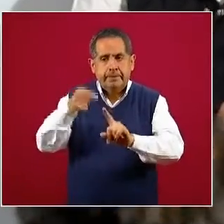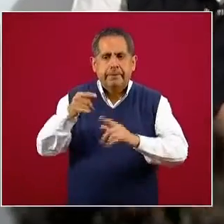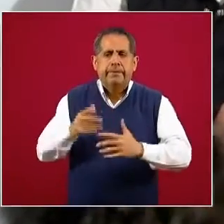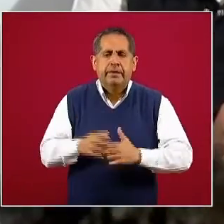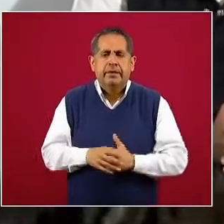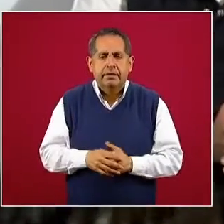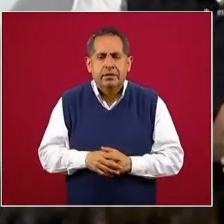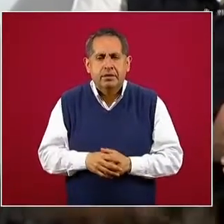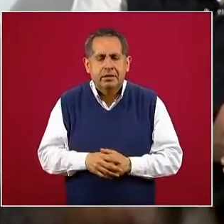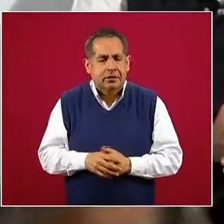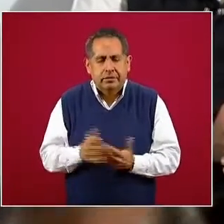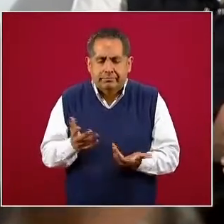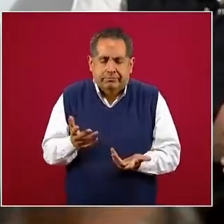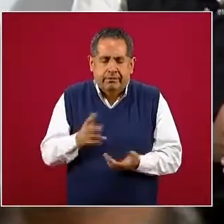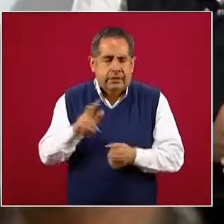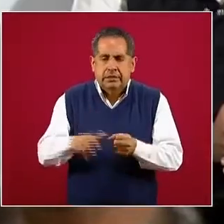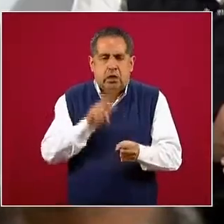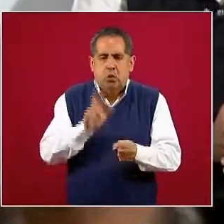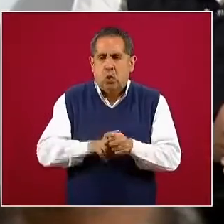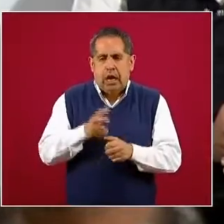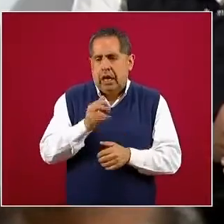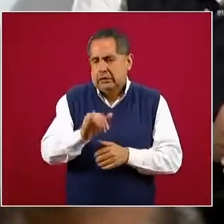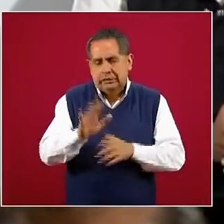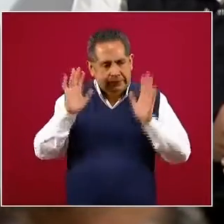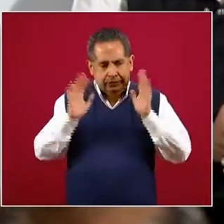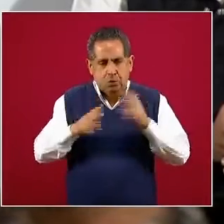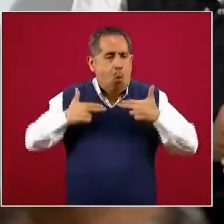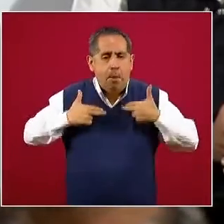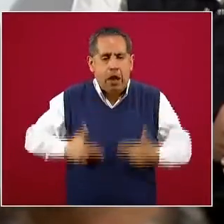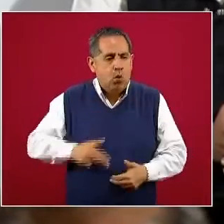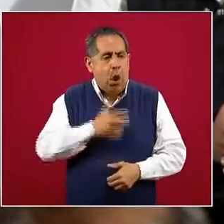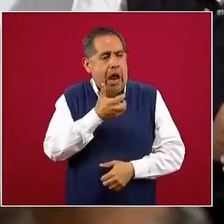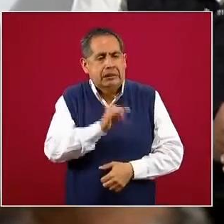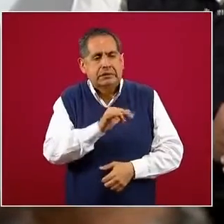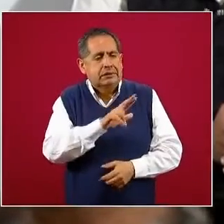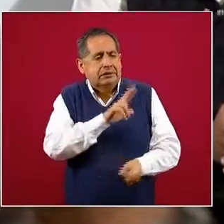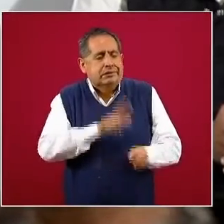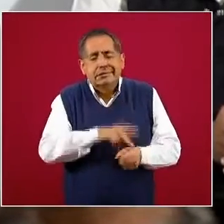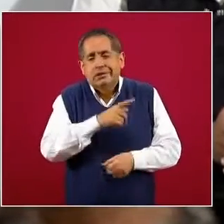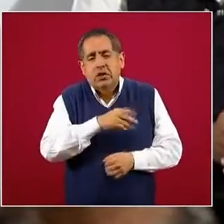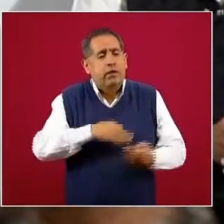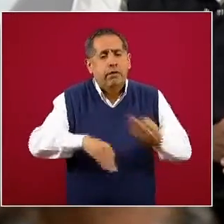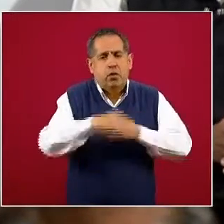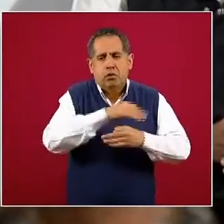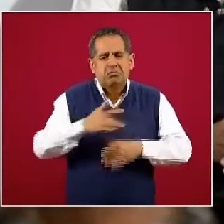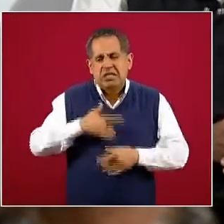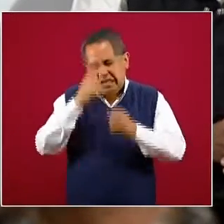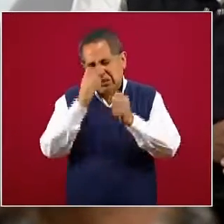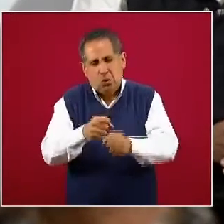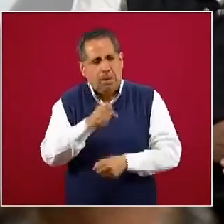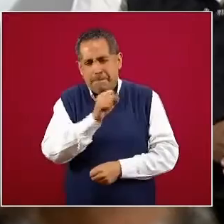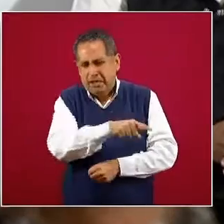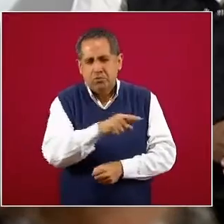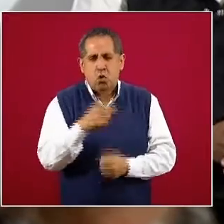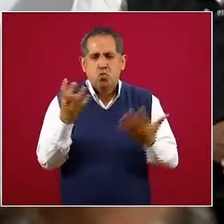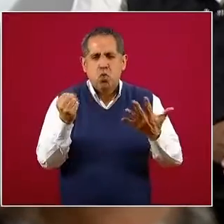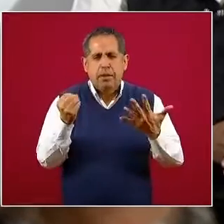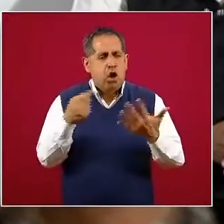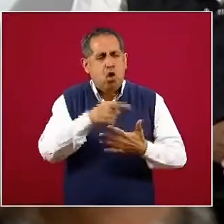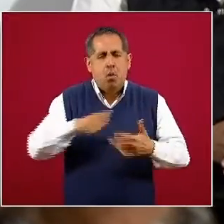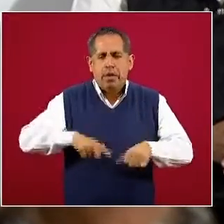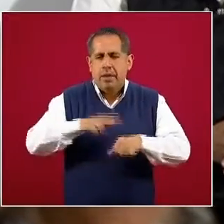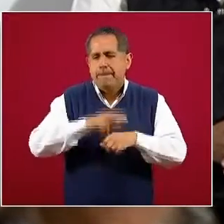convicción. El trabajo que hace una persona servidora pública es lo relevante. La contribución que uno